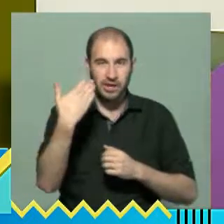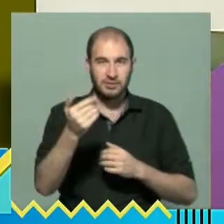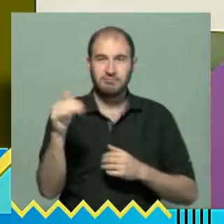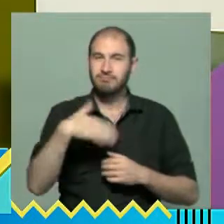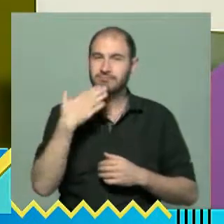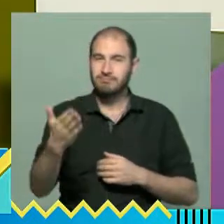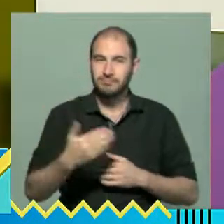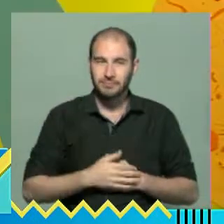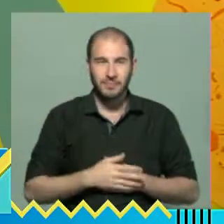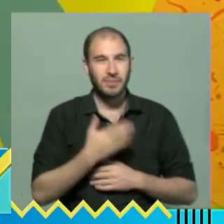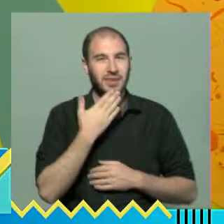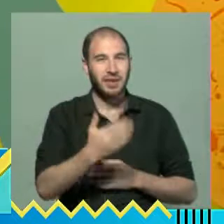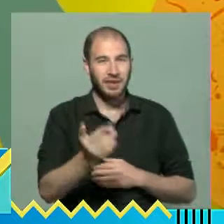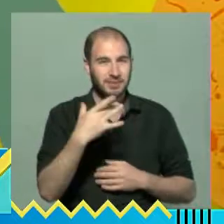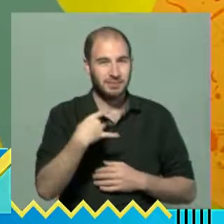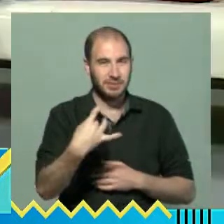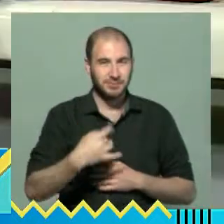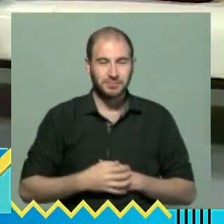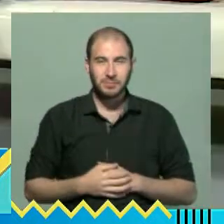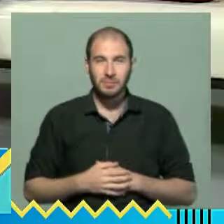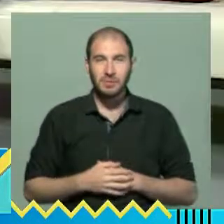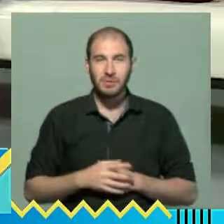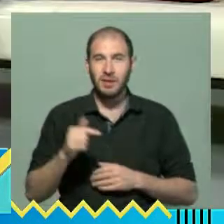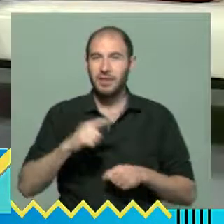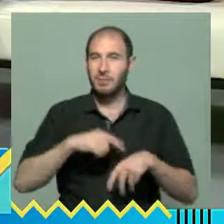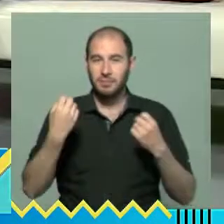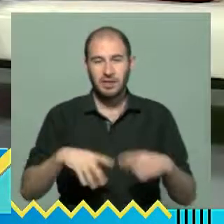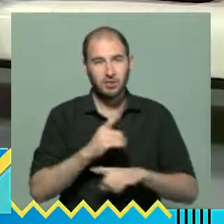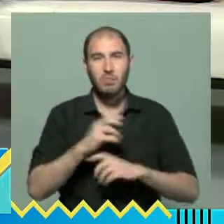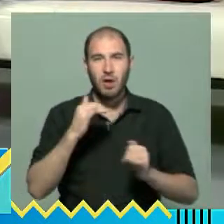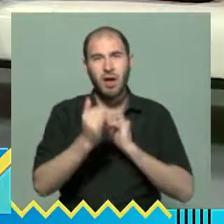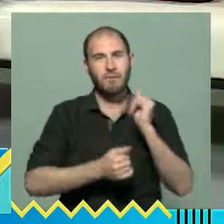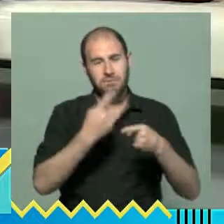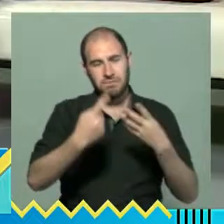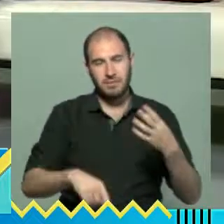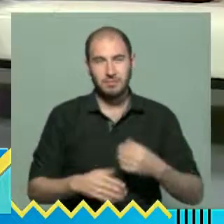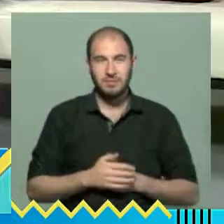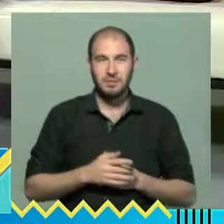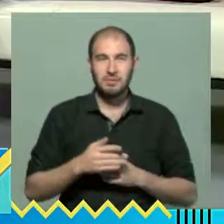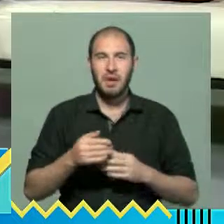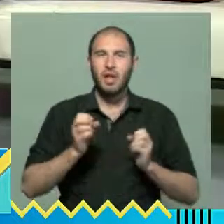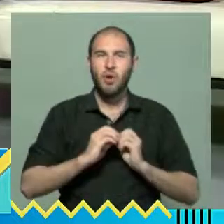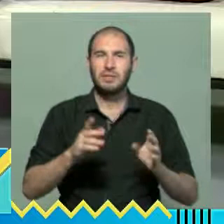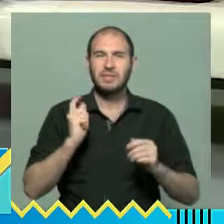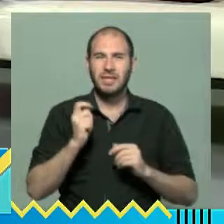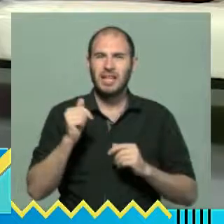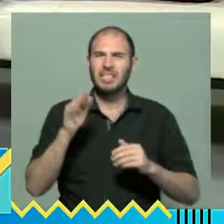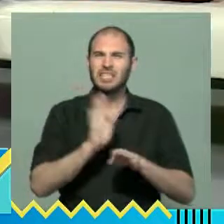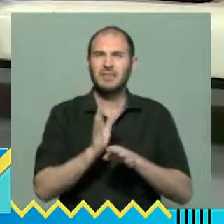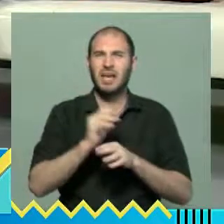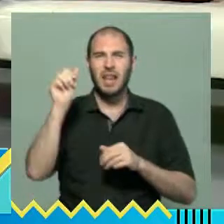gracias, Marcos, por estar aquí. Gracias a ustedes por invitarme. Bueno, no perdamos tiempo porque hay mucho para hablar. ¿Quién se anima a empezar con qué es